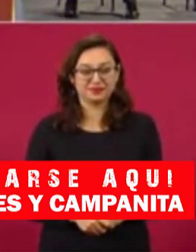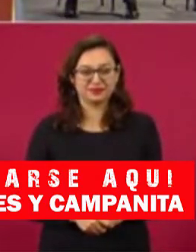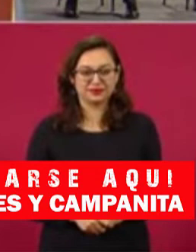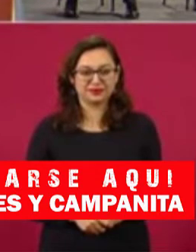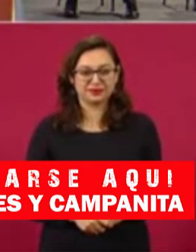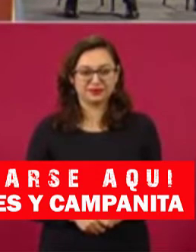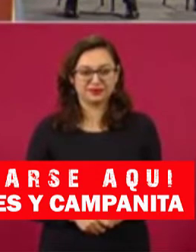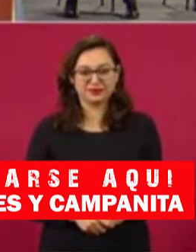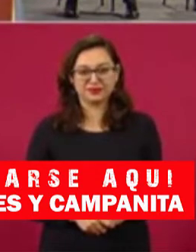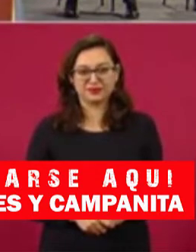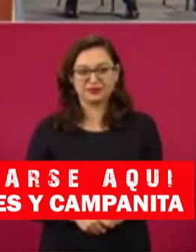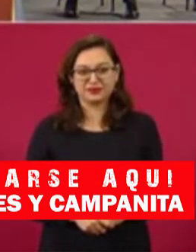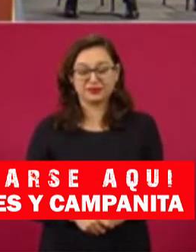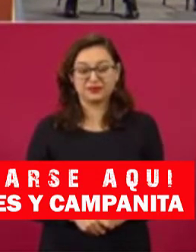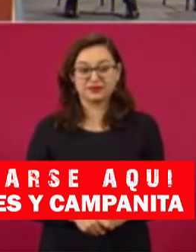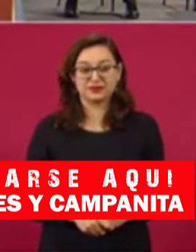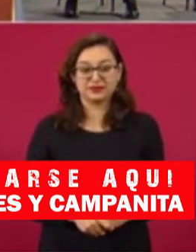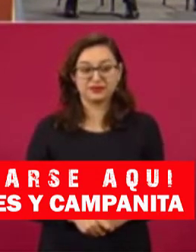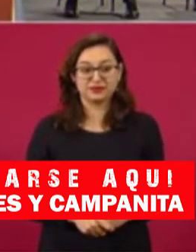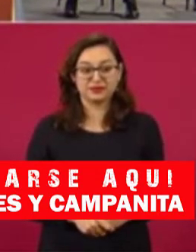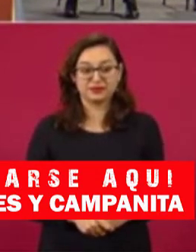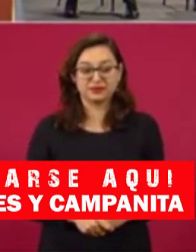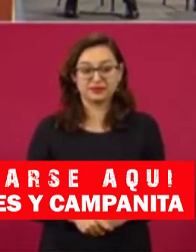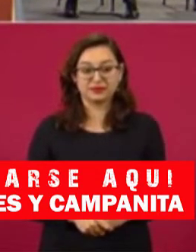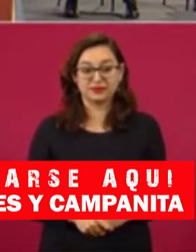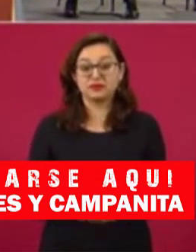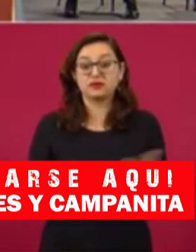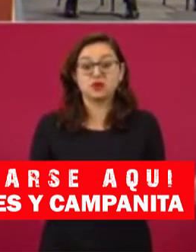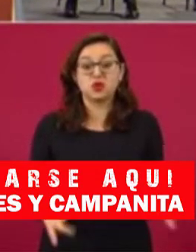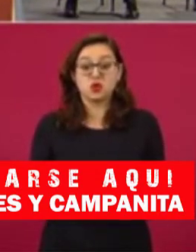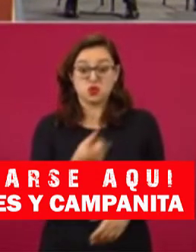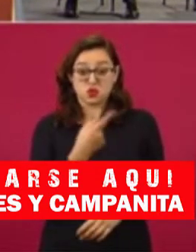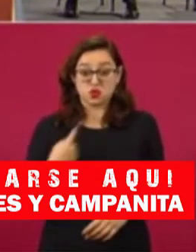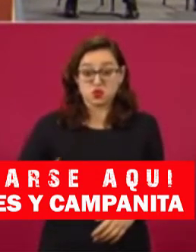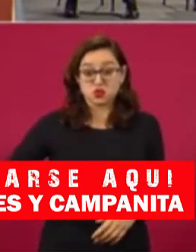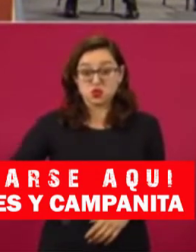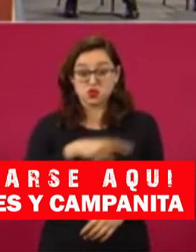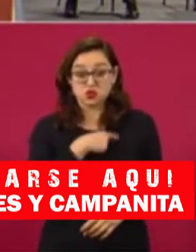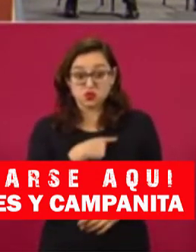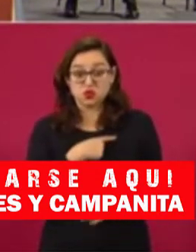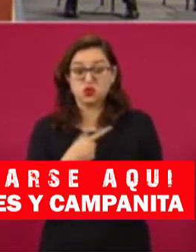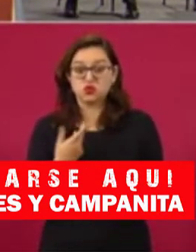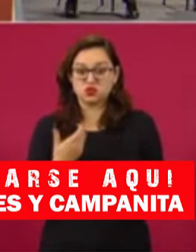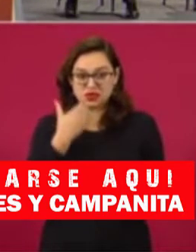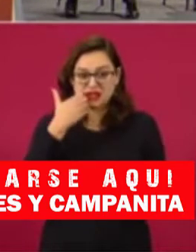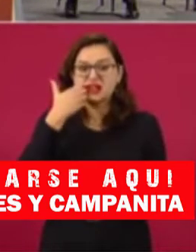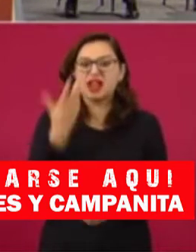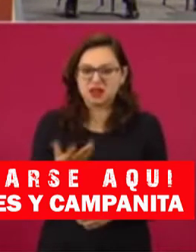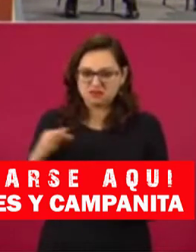presidencial, que nos vengan a convertir en la mitad de las casillas para poder correr a López.